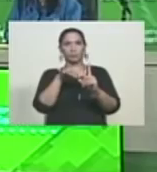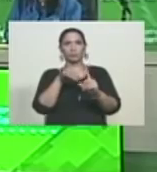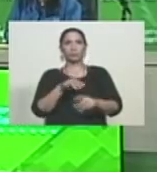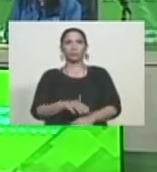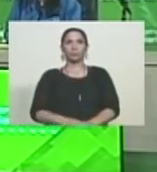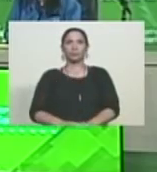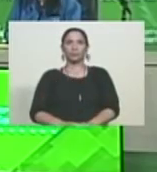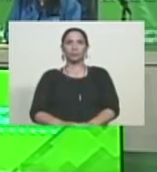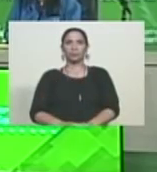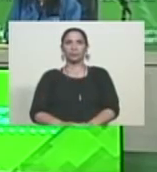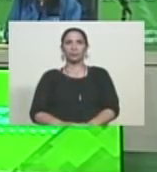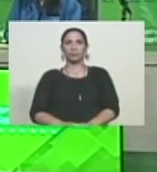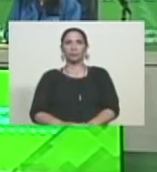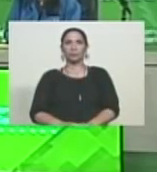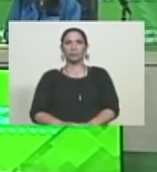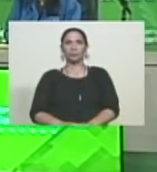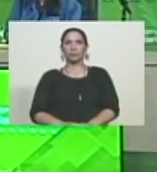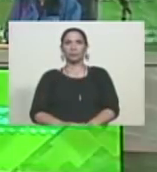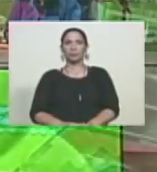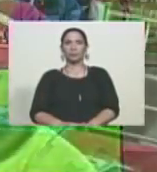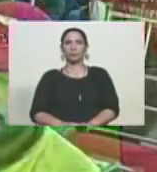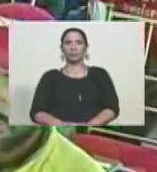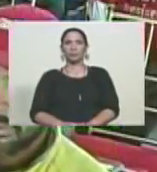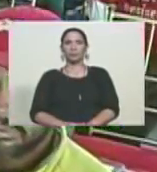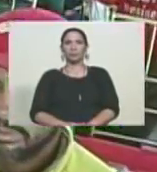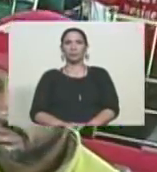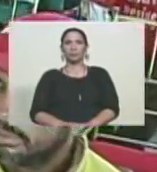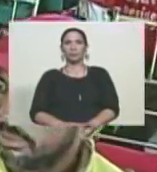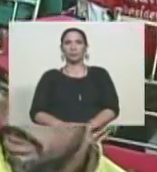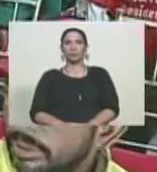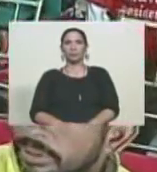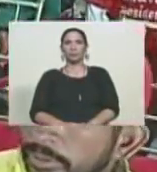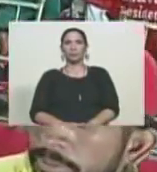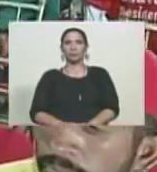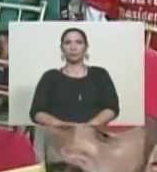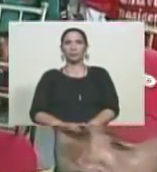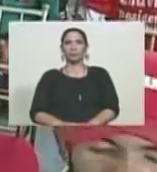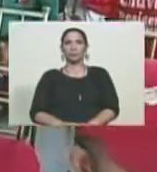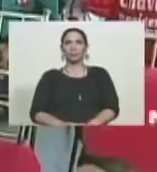Jesús, María y José fueron corrompidos